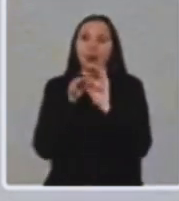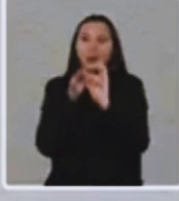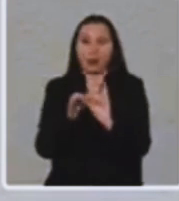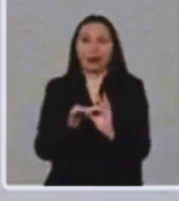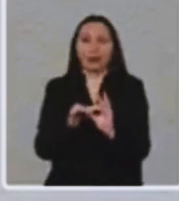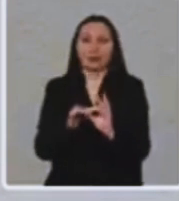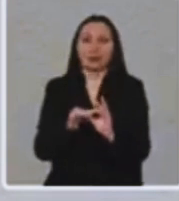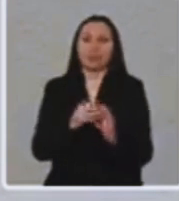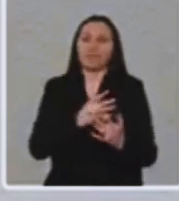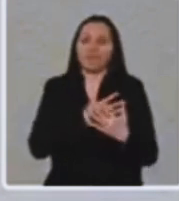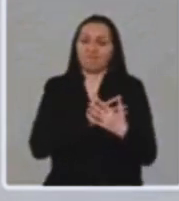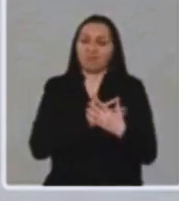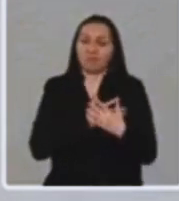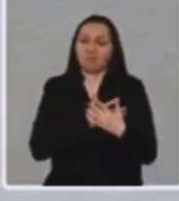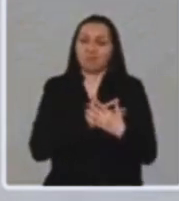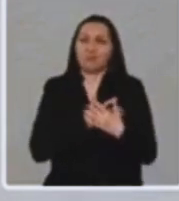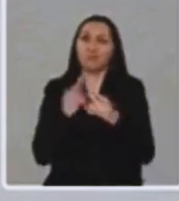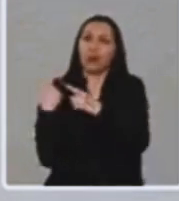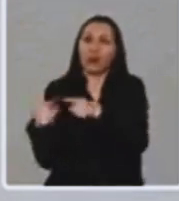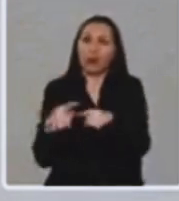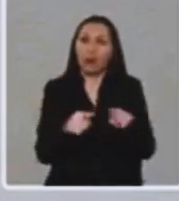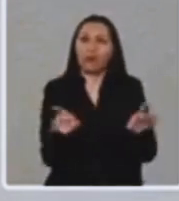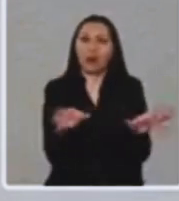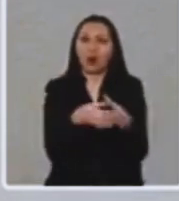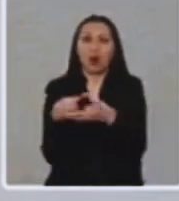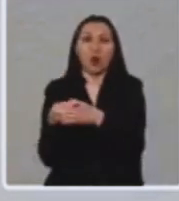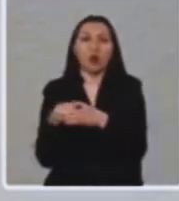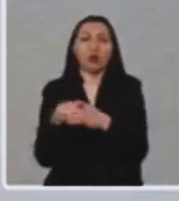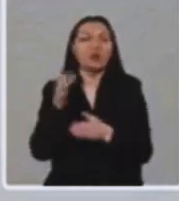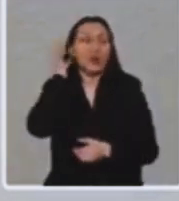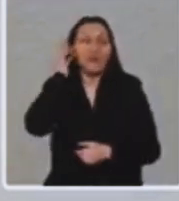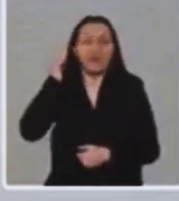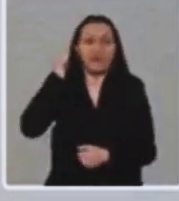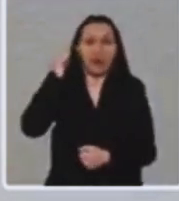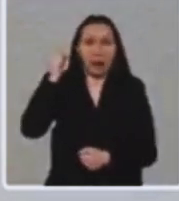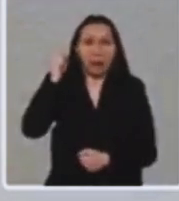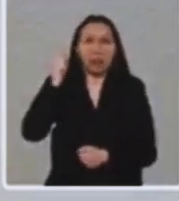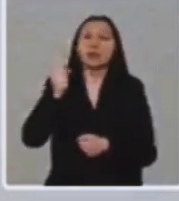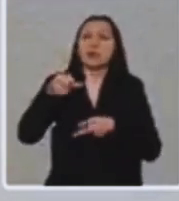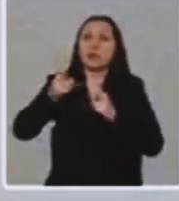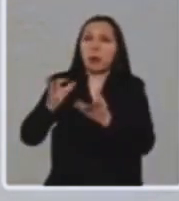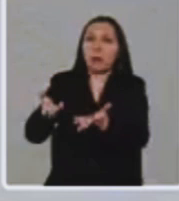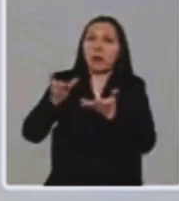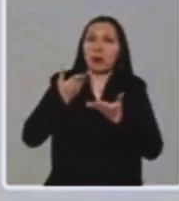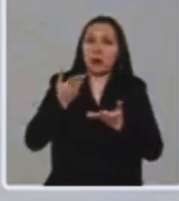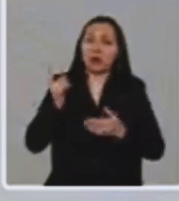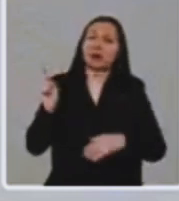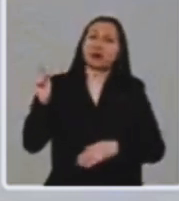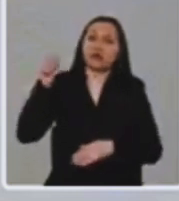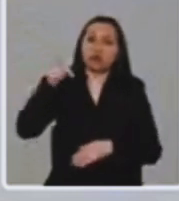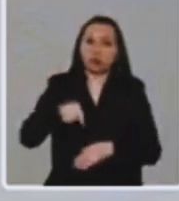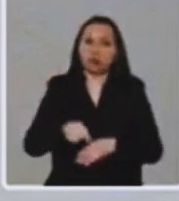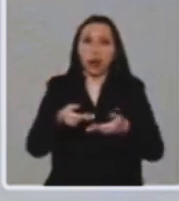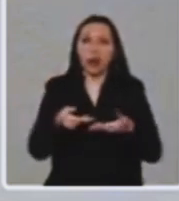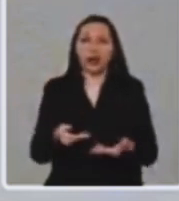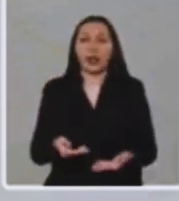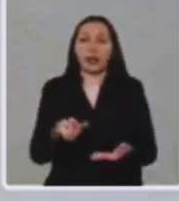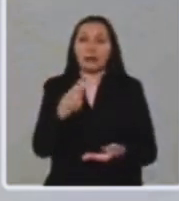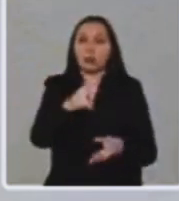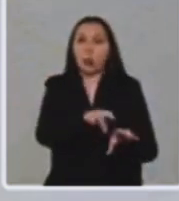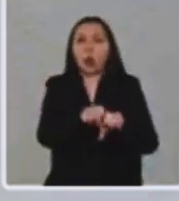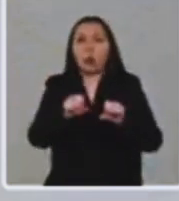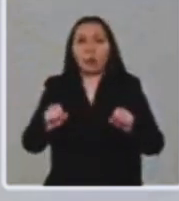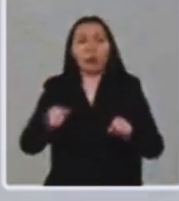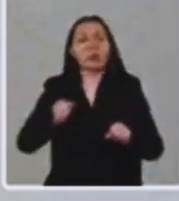Agradezco profundamente a las diferentes organizaciones feministas que nos han permitido llegar hasta acá, por su